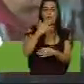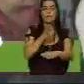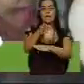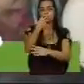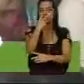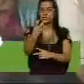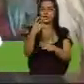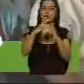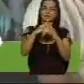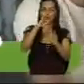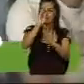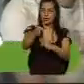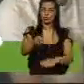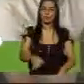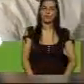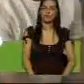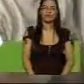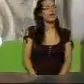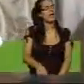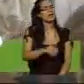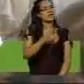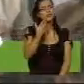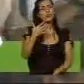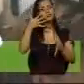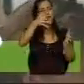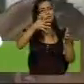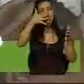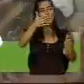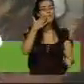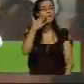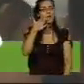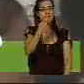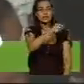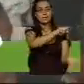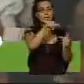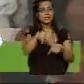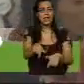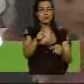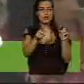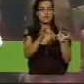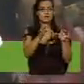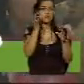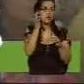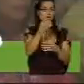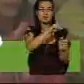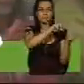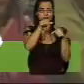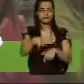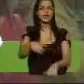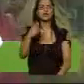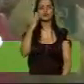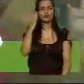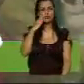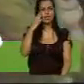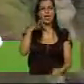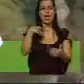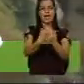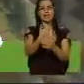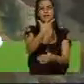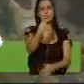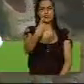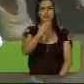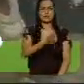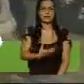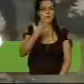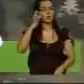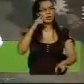Hanson, quisiéramos un poco las recomendaciones a esas madres que aún no han asistido a los centros para que tomen las previsiones. Sabemos que es hasta el 31 del mes de diciembre, sí, pero se